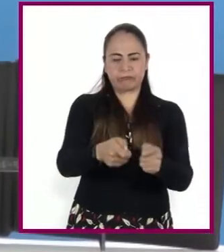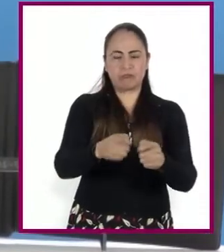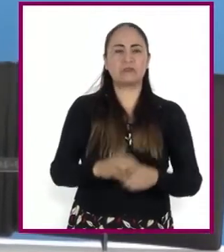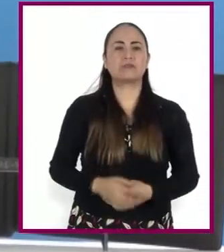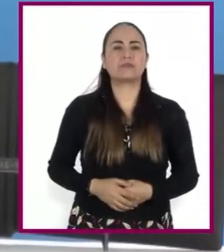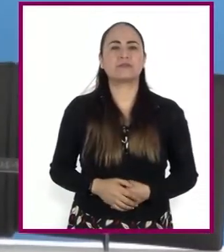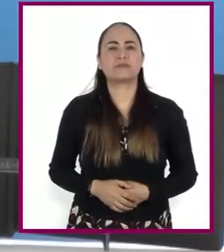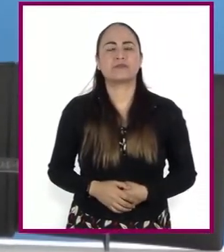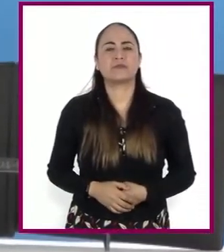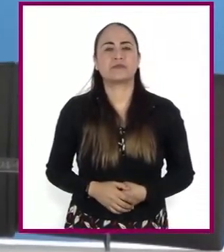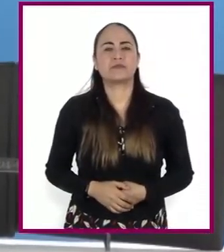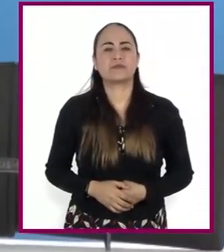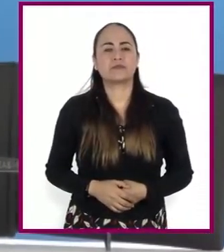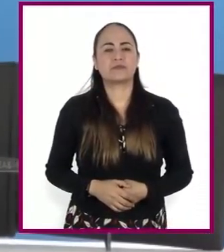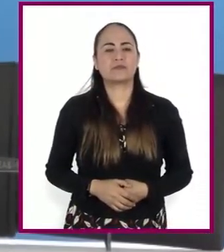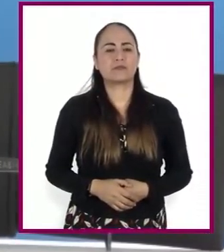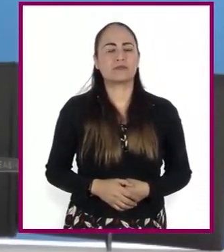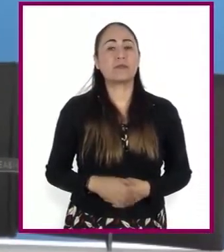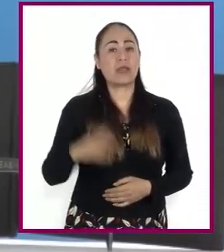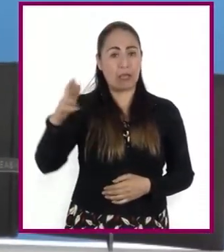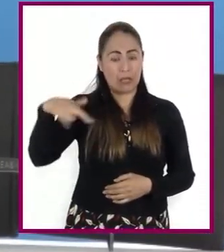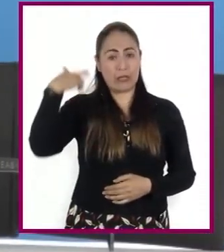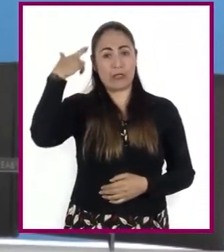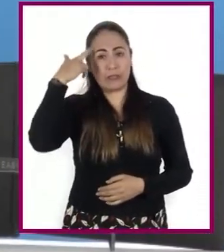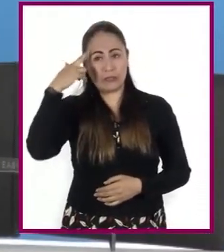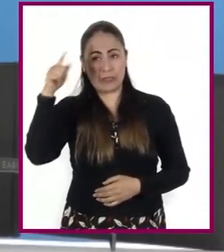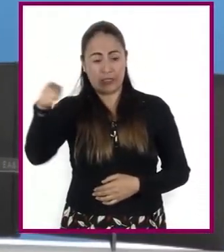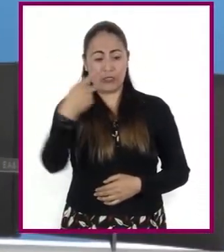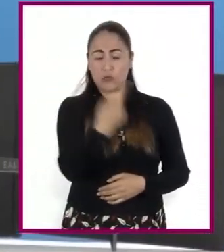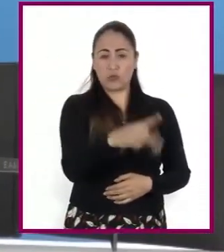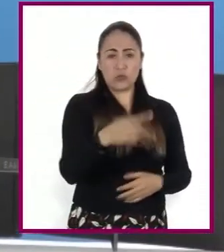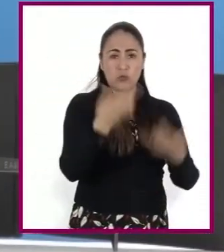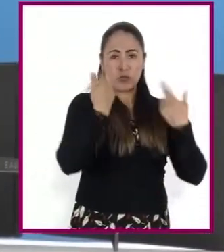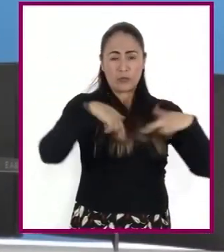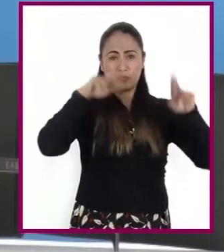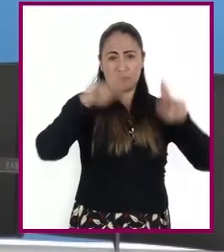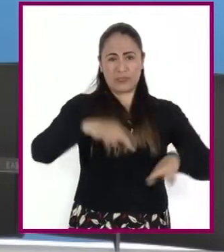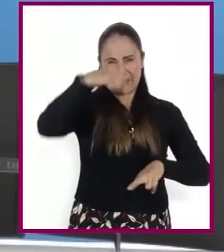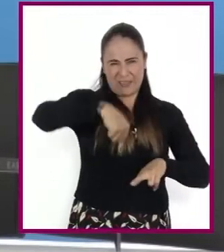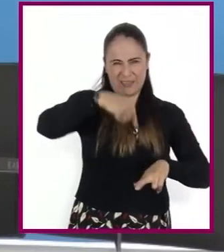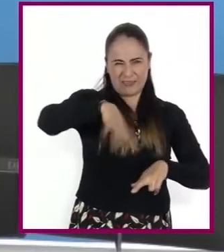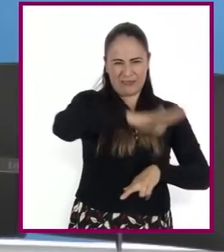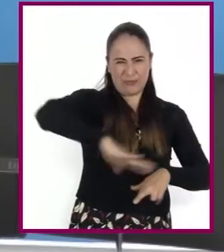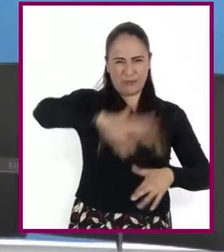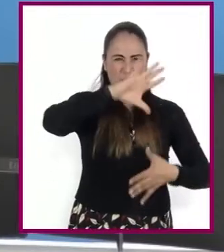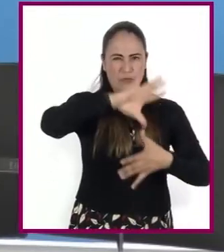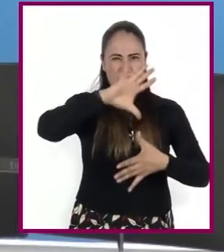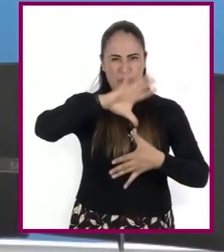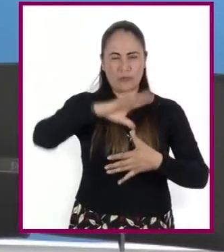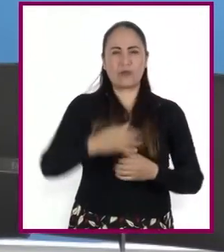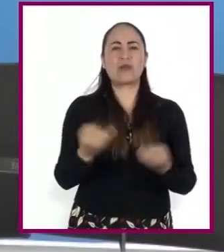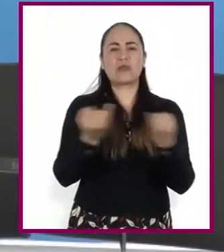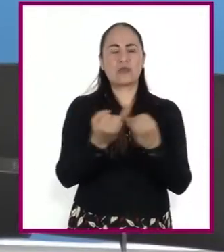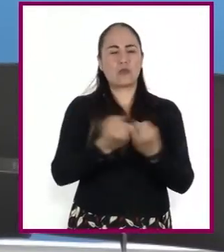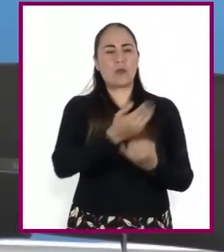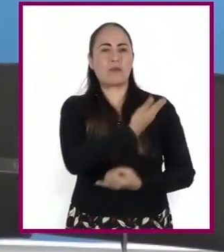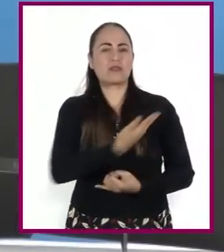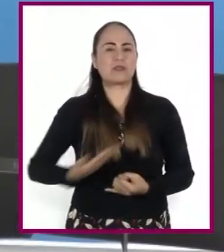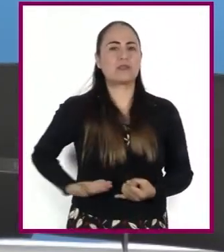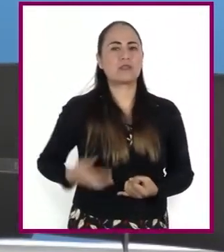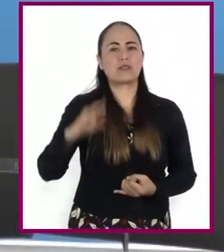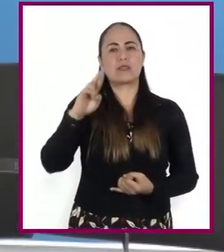la Real Audiencia. La segunda audiencia real también procuró la defensa de los indígenas, prohibiendo el